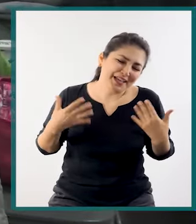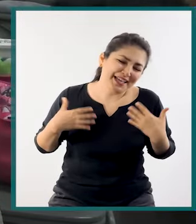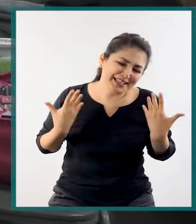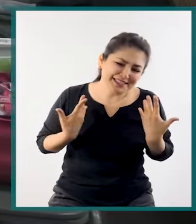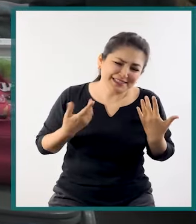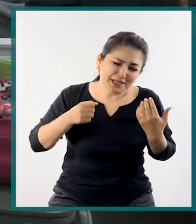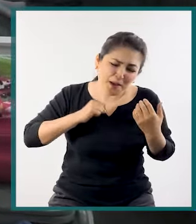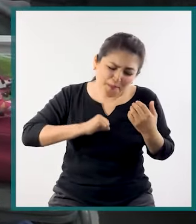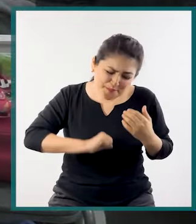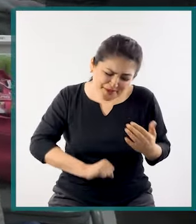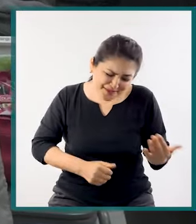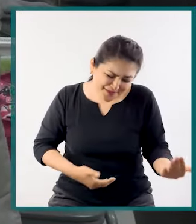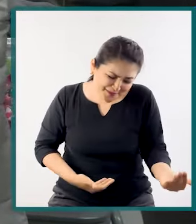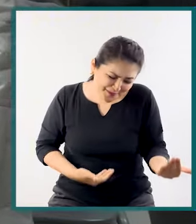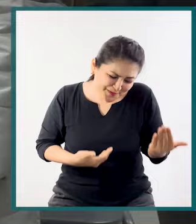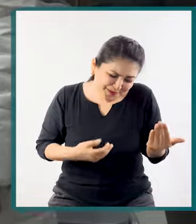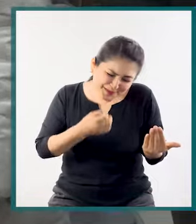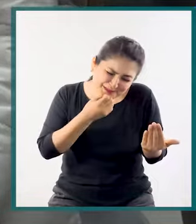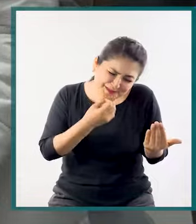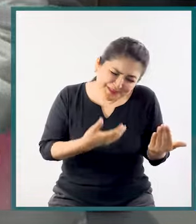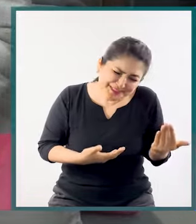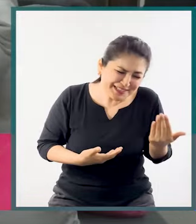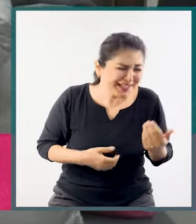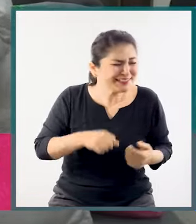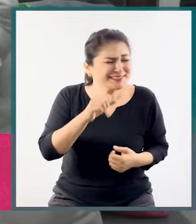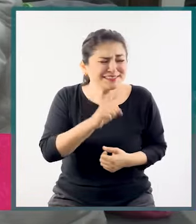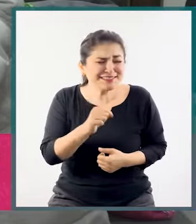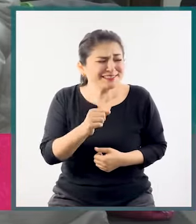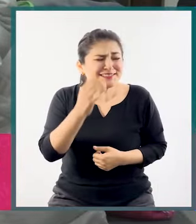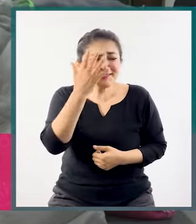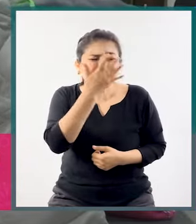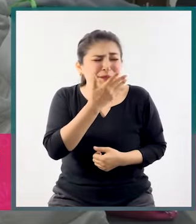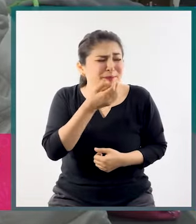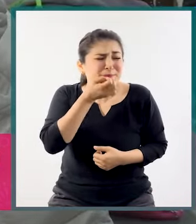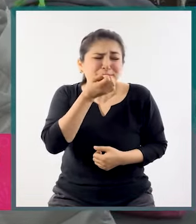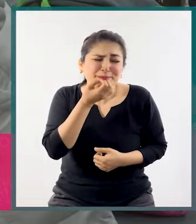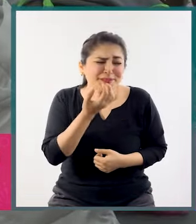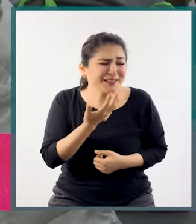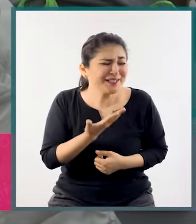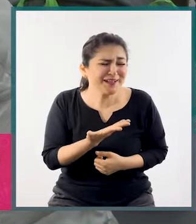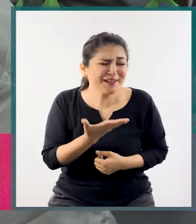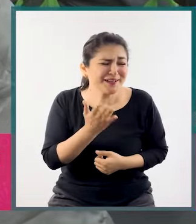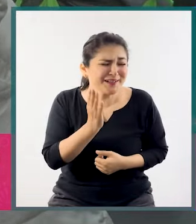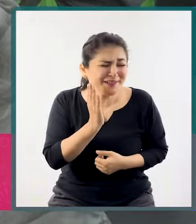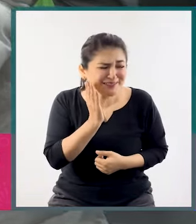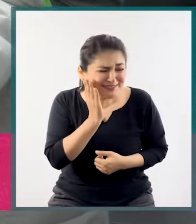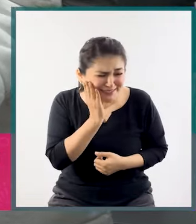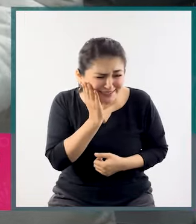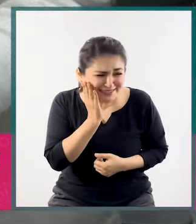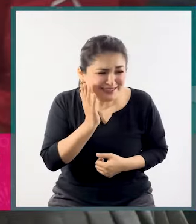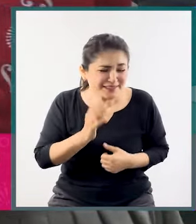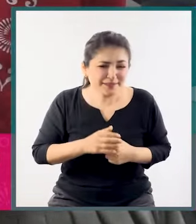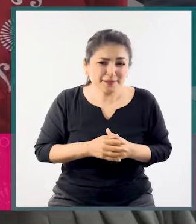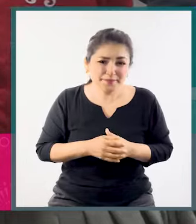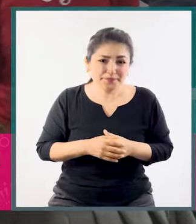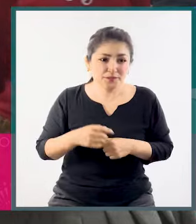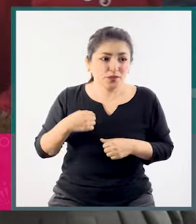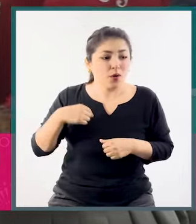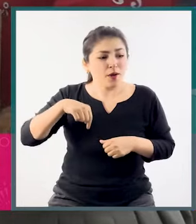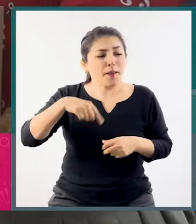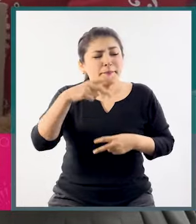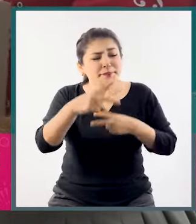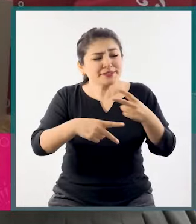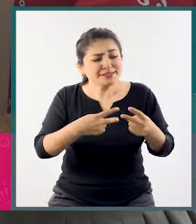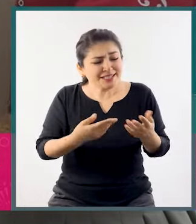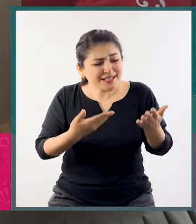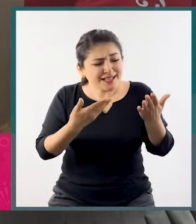mi hijito está famoso. Y está bellísimo, es hermoso. No queríamos dejar de